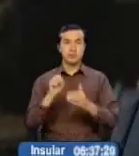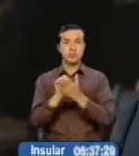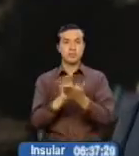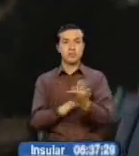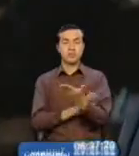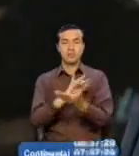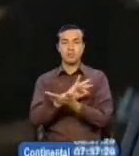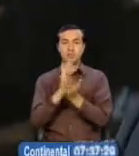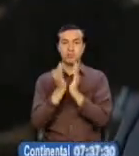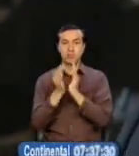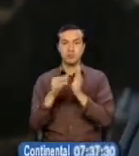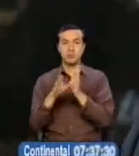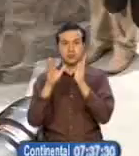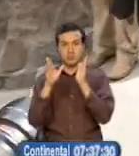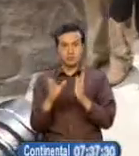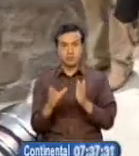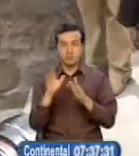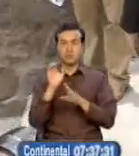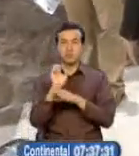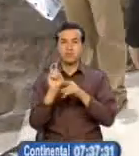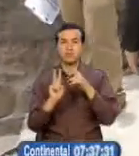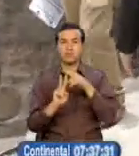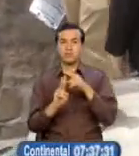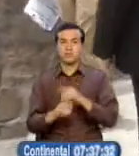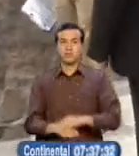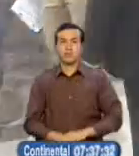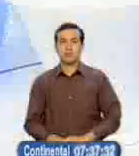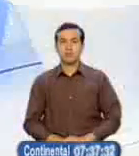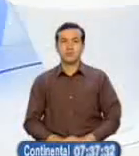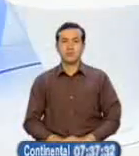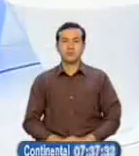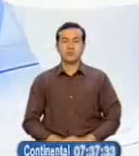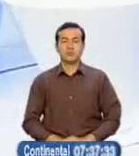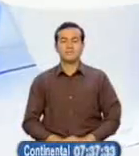proyecto de la Revolución Ciudadana. César García, Ecuador TV.